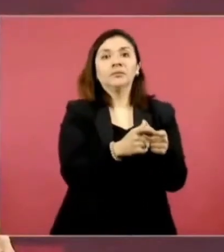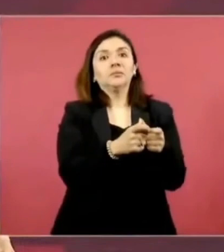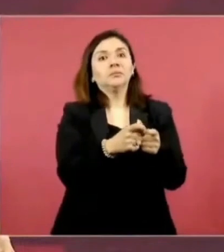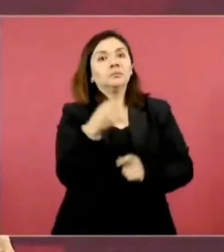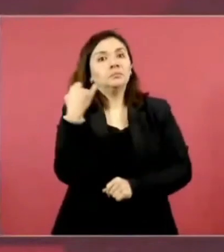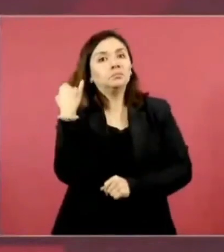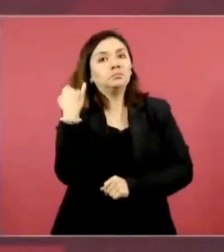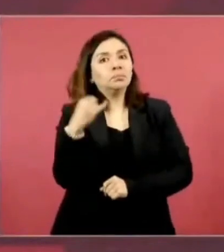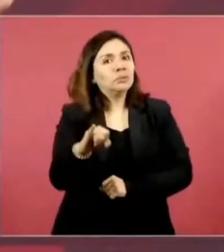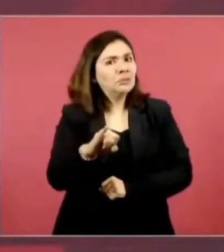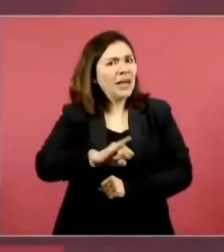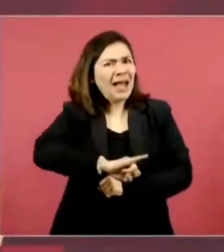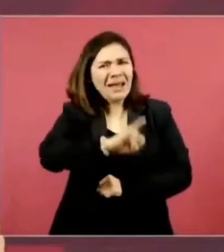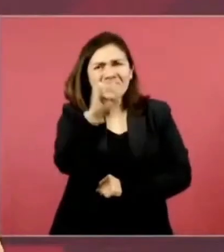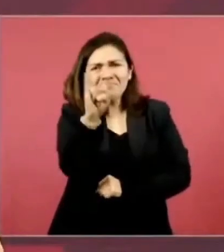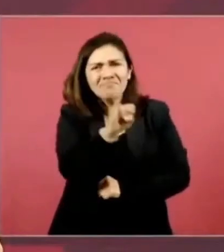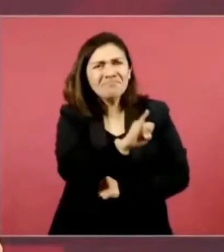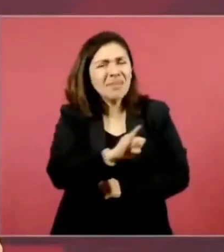Nunca.